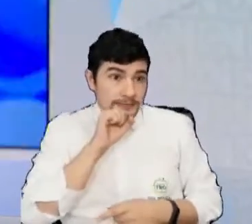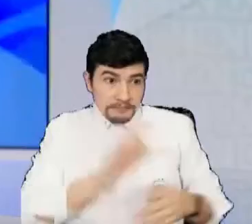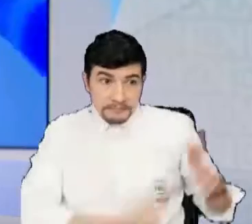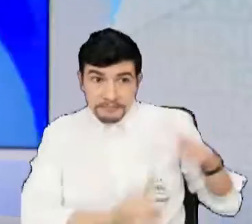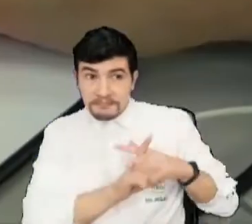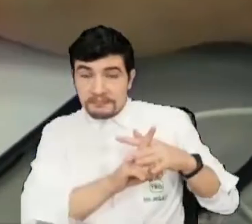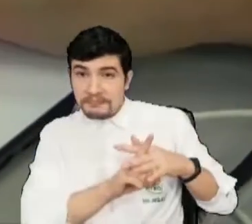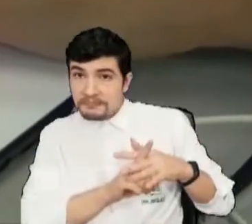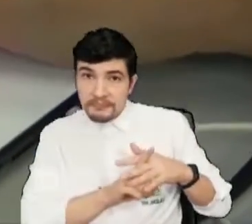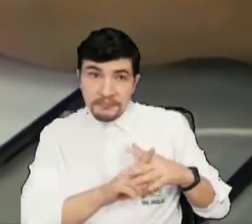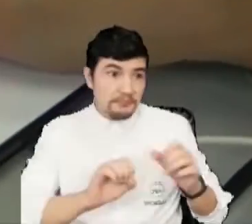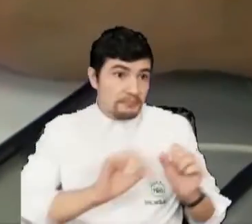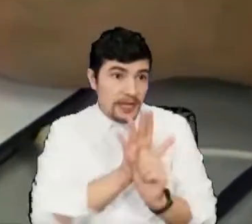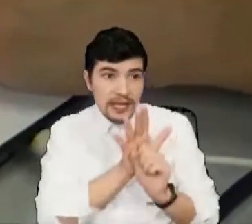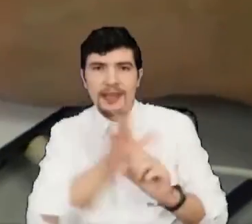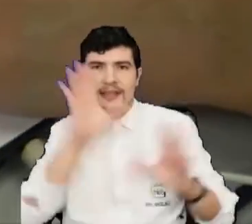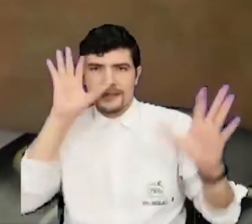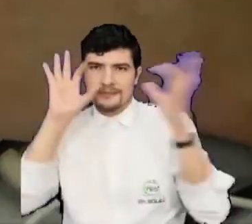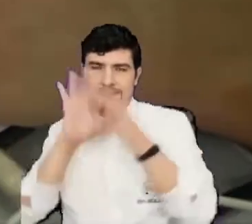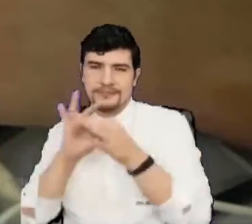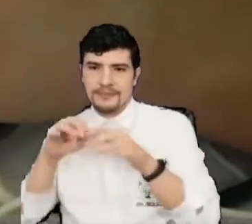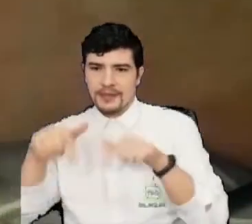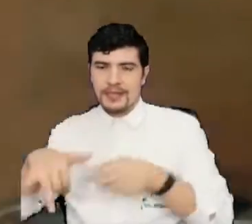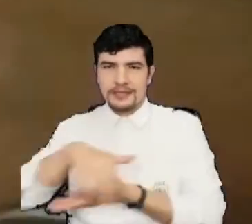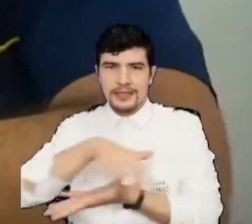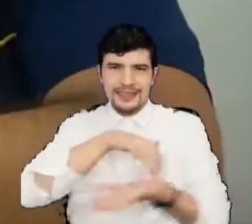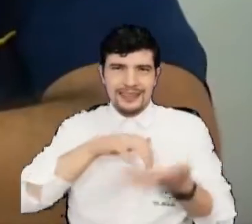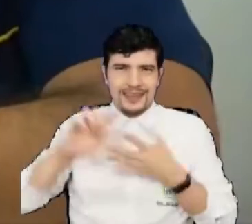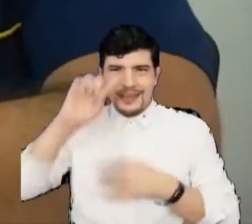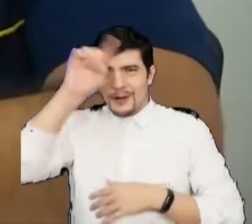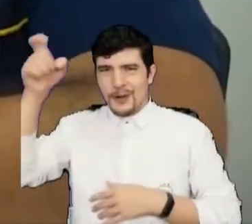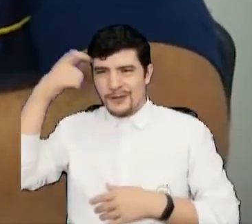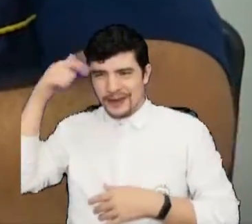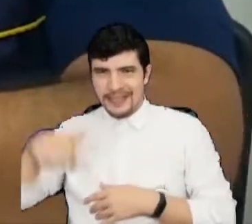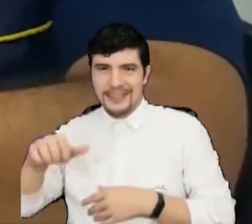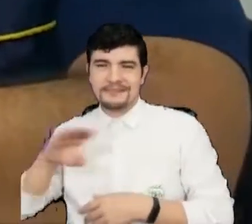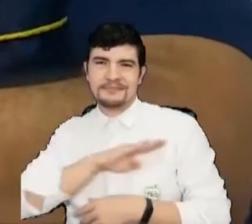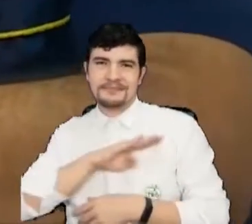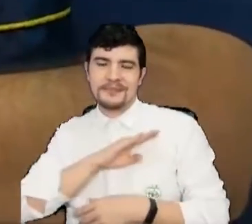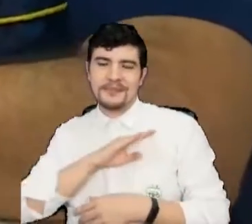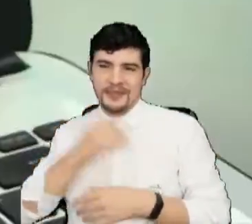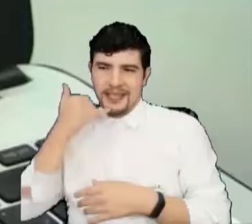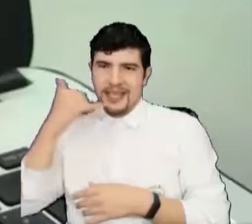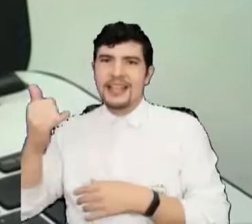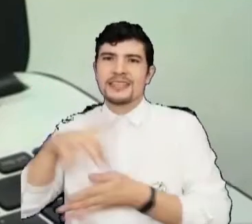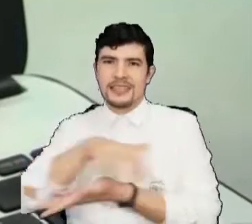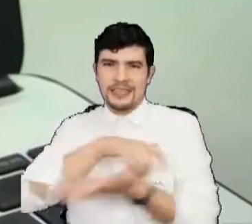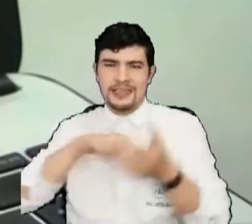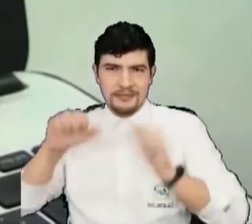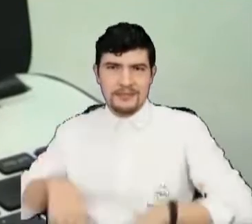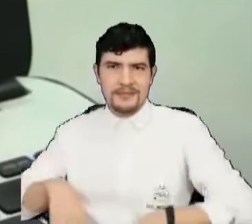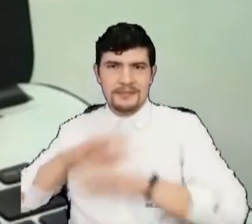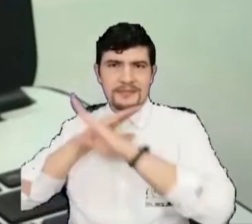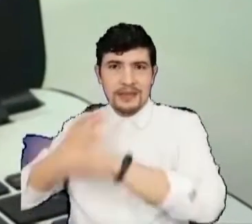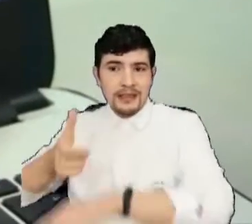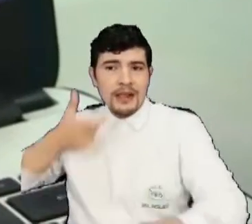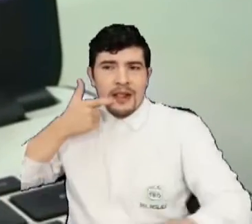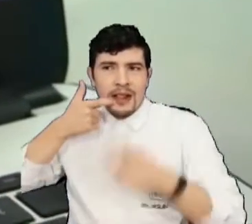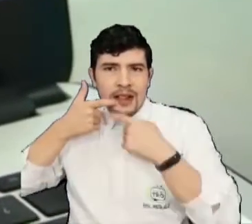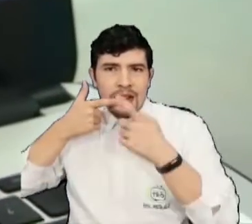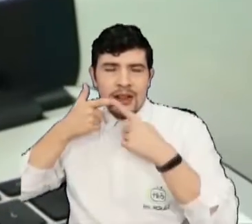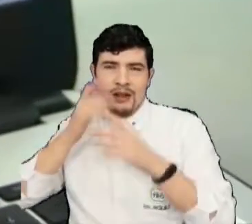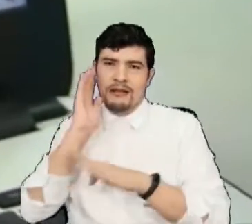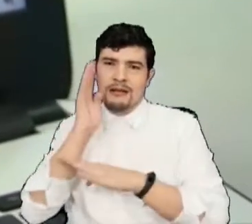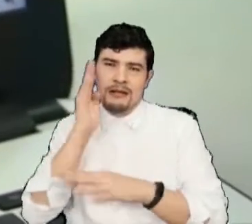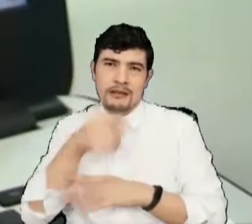tiempo santander el gobierno departamental dispuso de la línea santander previene un call center exclusivo para orientar a la comunidad